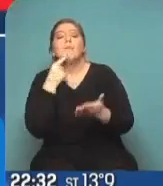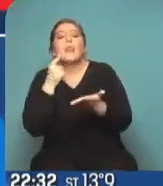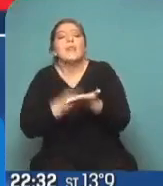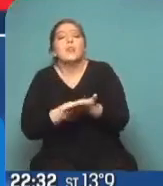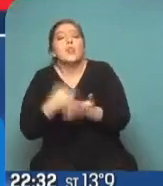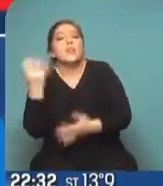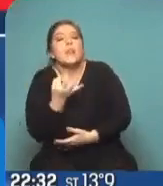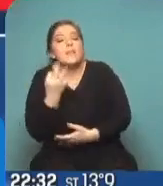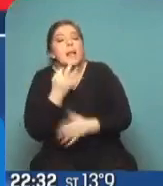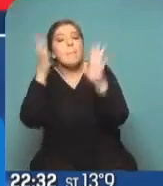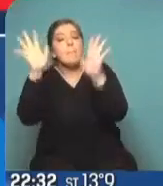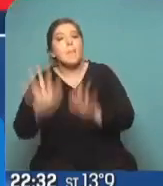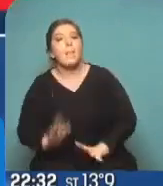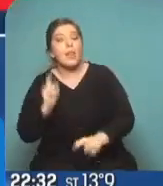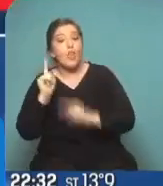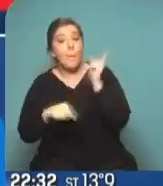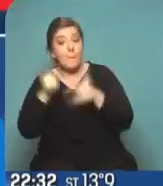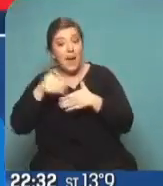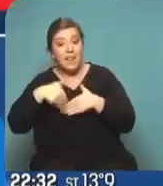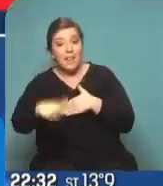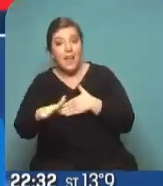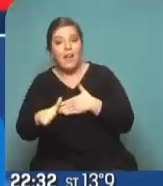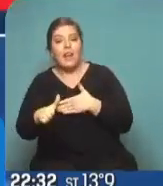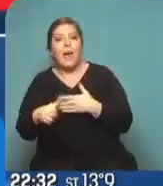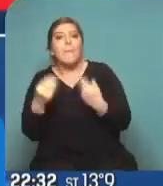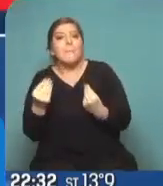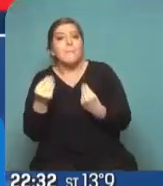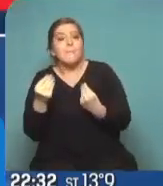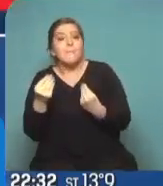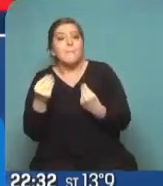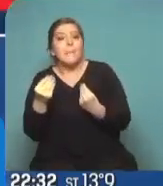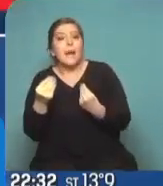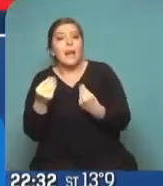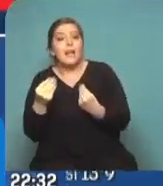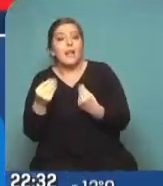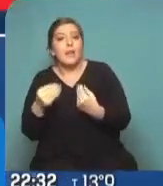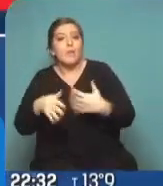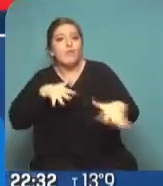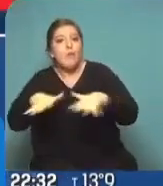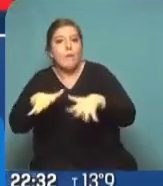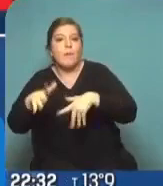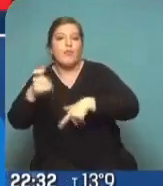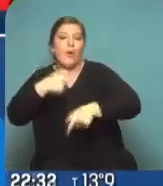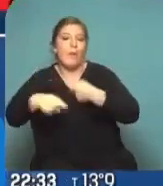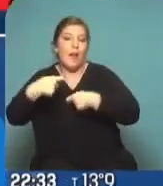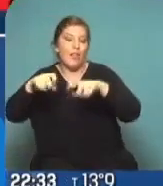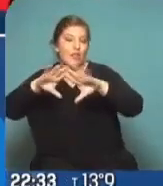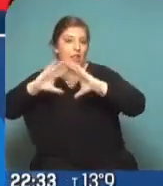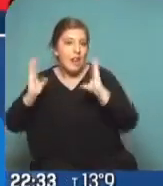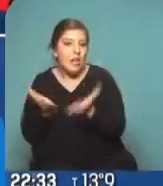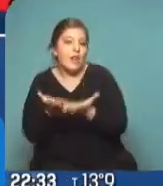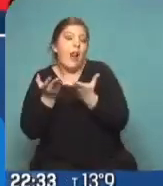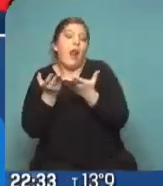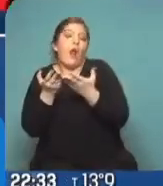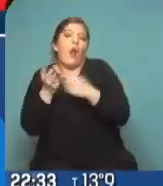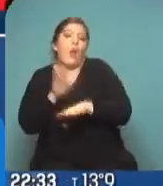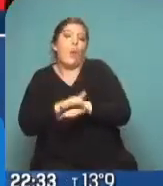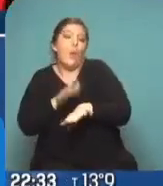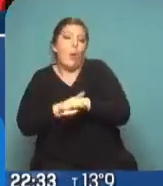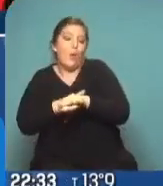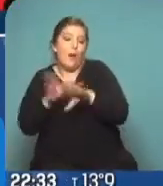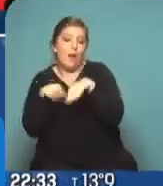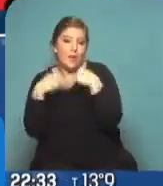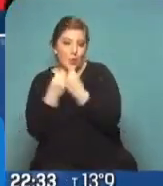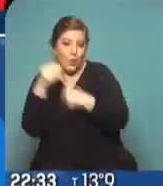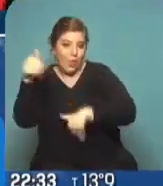específicas están preparando para mañana para contener la reacción que vayan a tener los mercados internacionales ante el resultado electoral. Y en